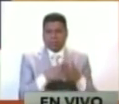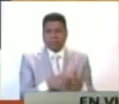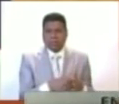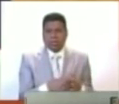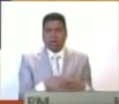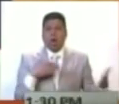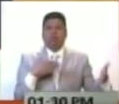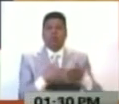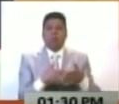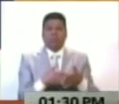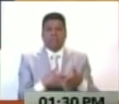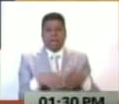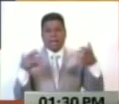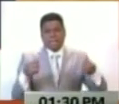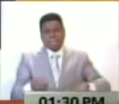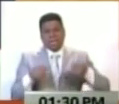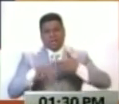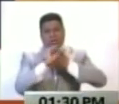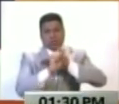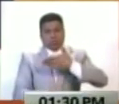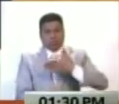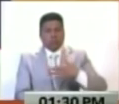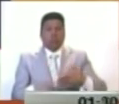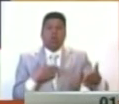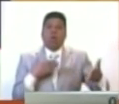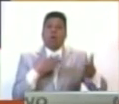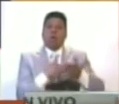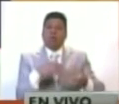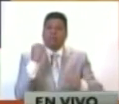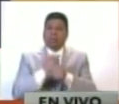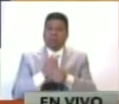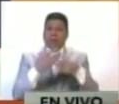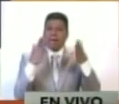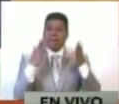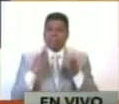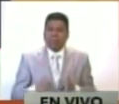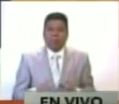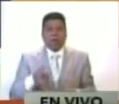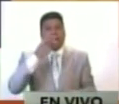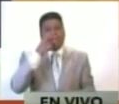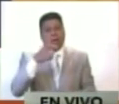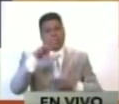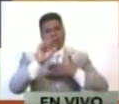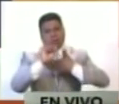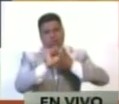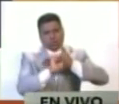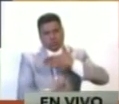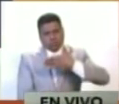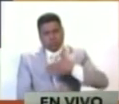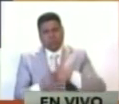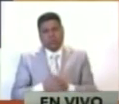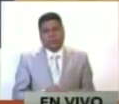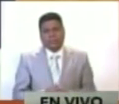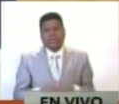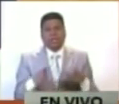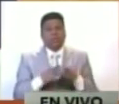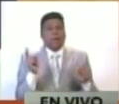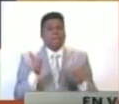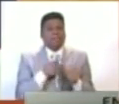contra el Mercosur, que atentan contra los trabajadores de los pueblos del sur, que atentan contra los principios que inspiraron